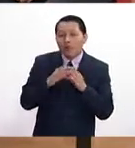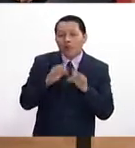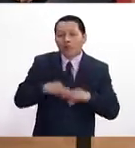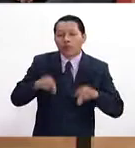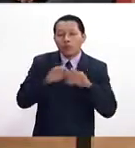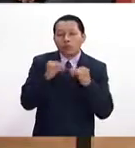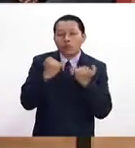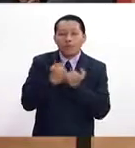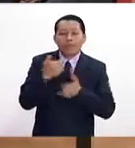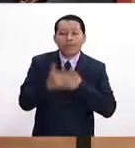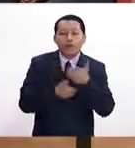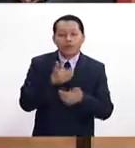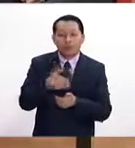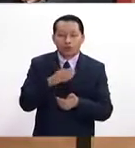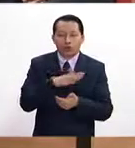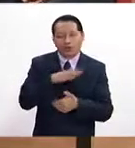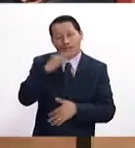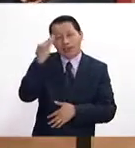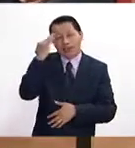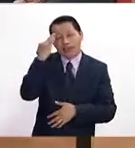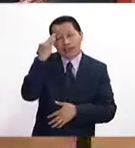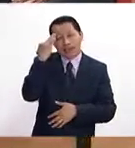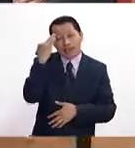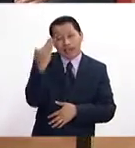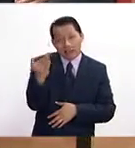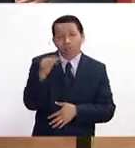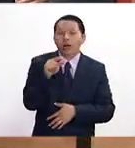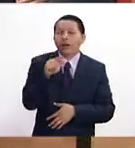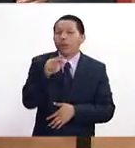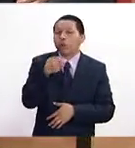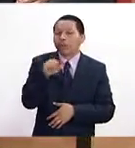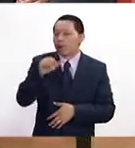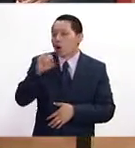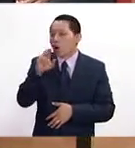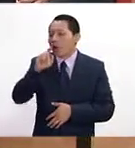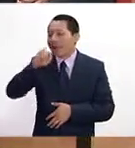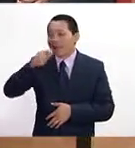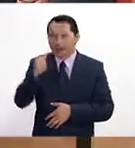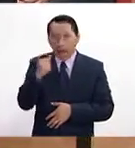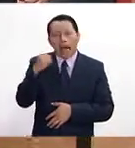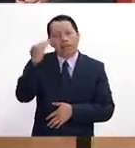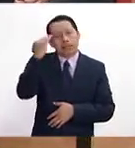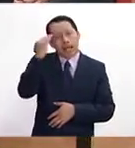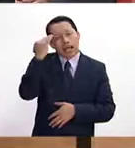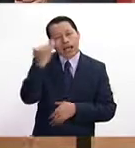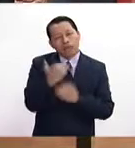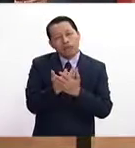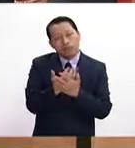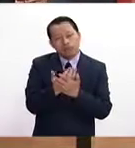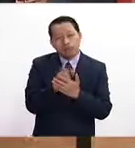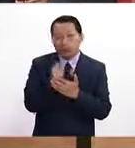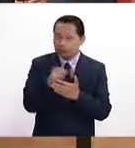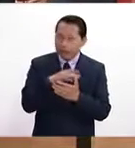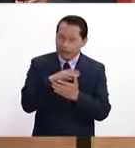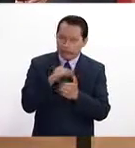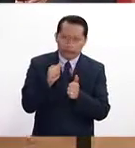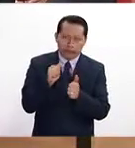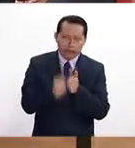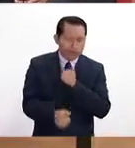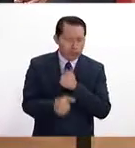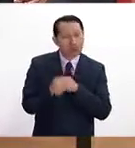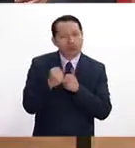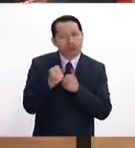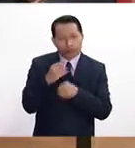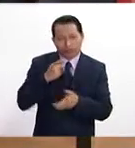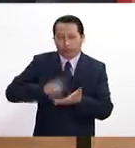tipo de procesos ha tardado mucho tiempo. O sea, Luisa Ortega sí se tardó mucho tiempo en llegar a este punto, y estamos hablando de un quiebre muy grande dentro